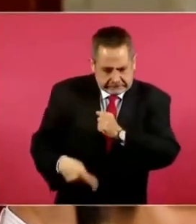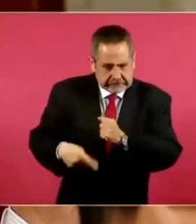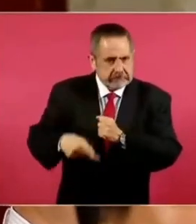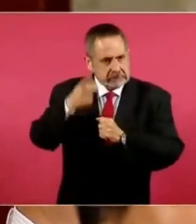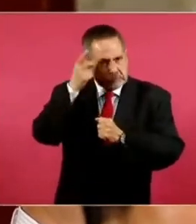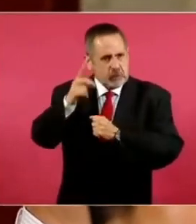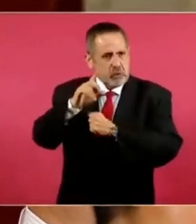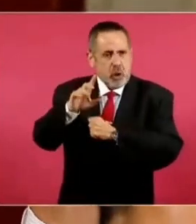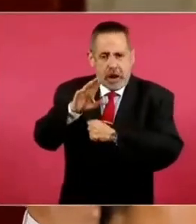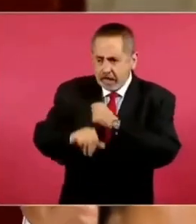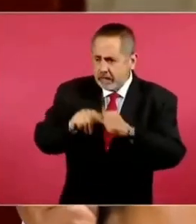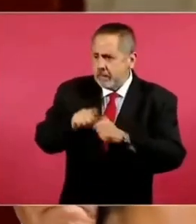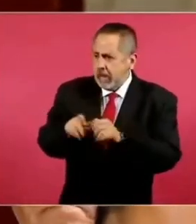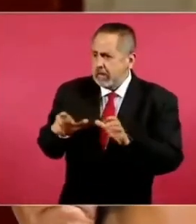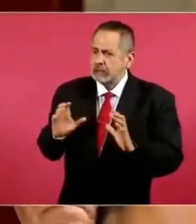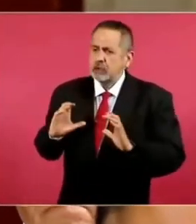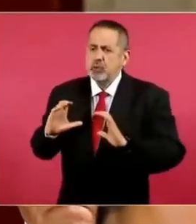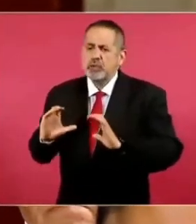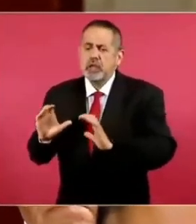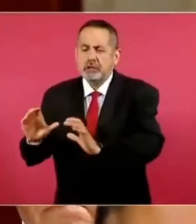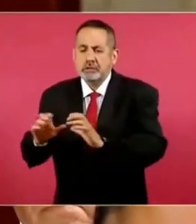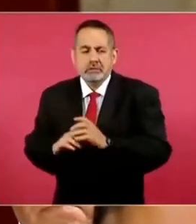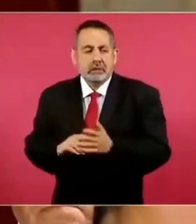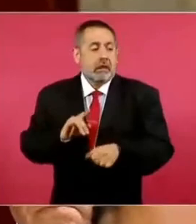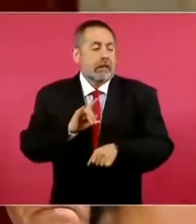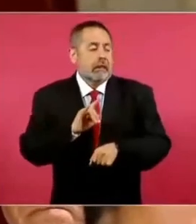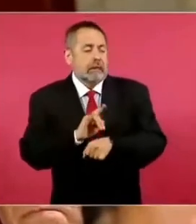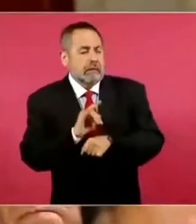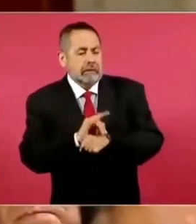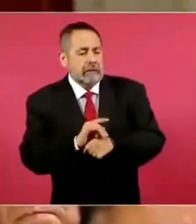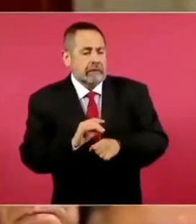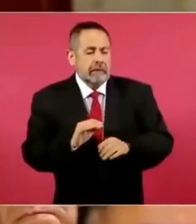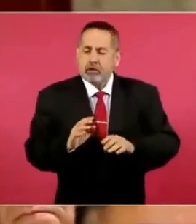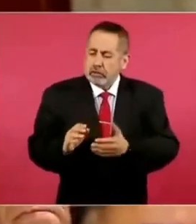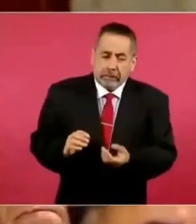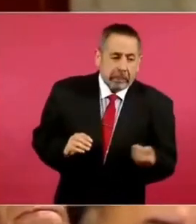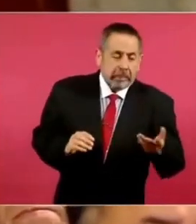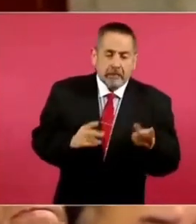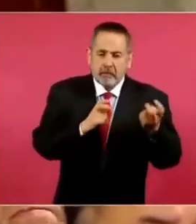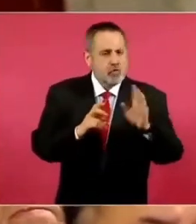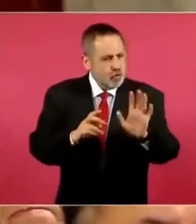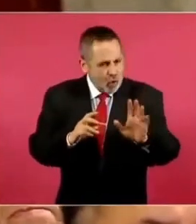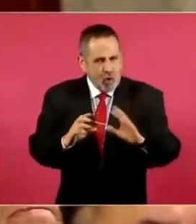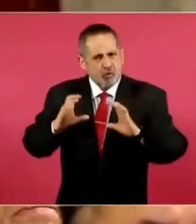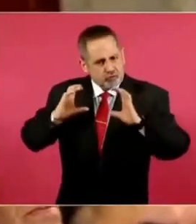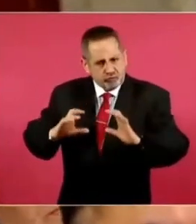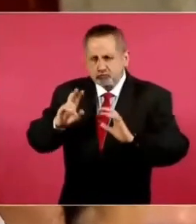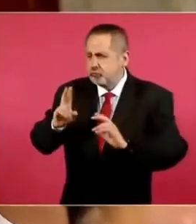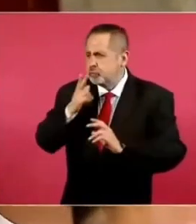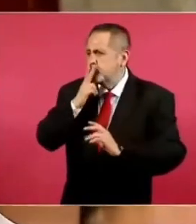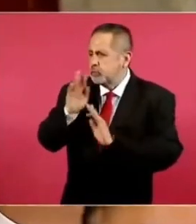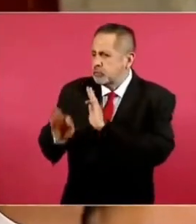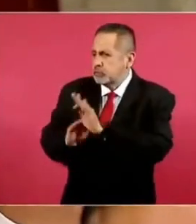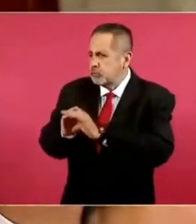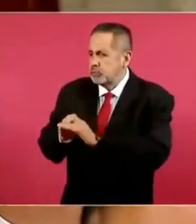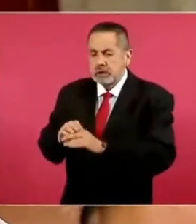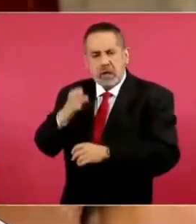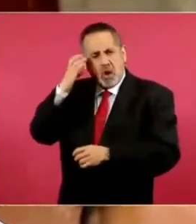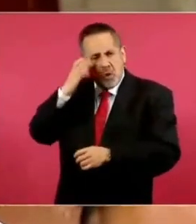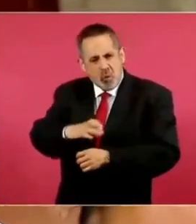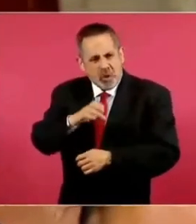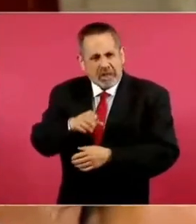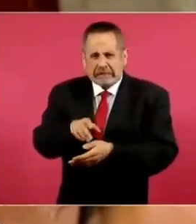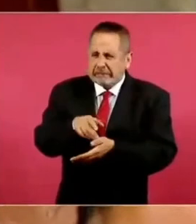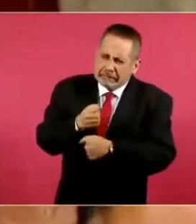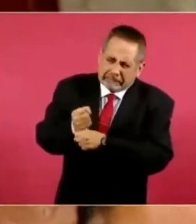candados contra la corrupción disfrazada de proteccionismo y evitar situaciones de especulación y de crueldad en efecto